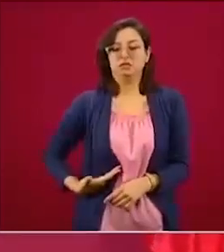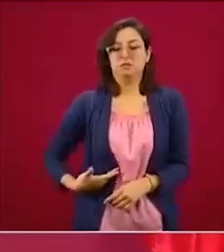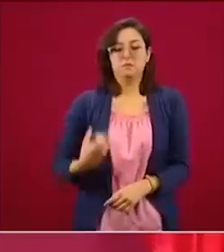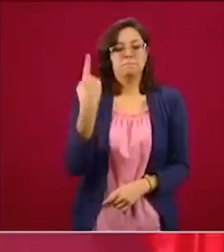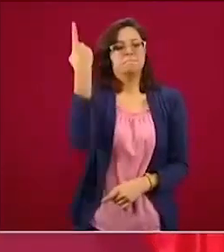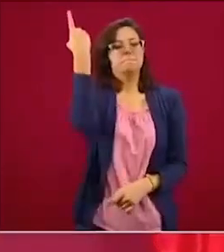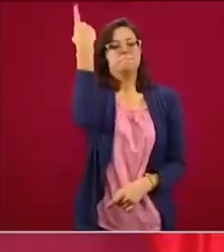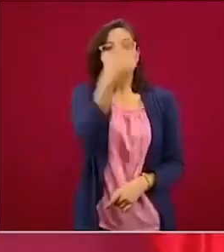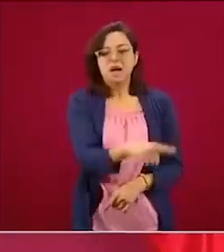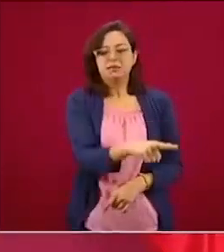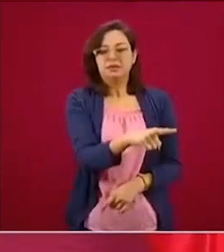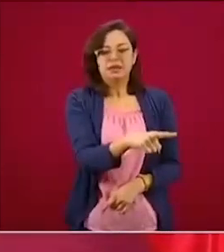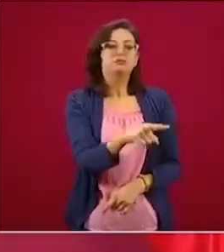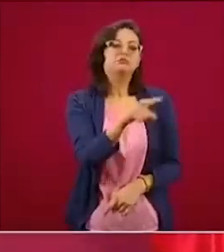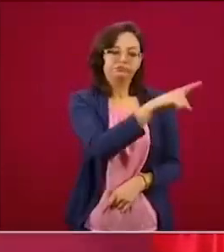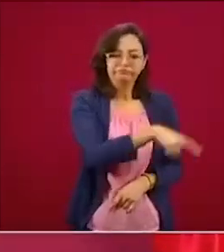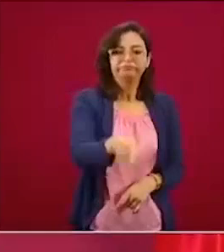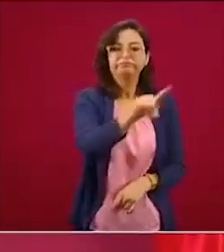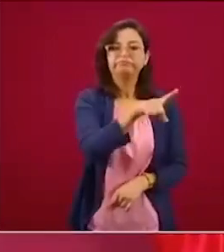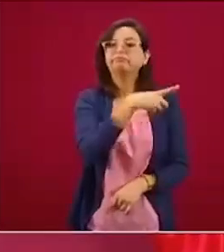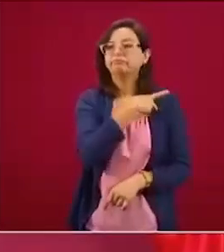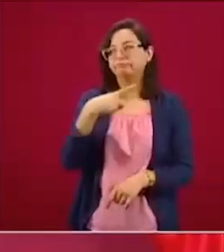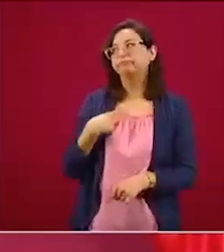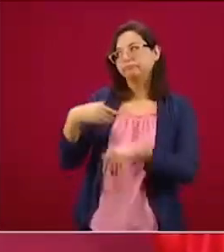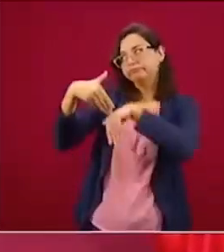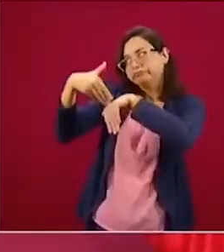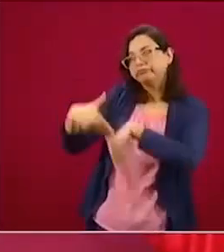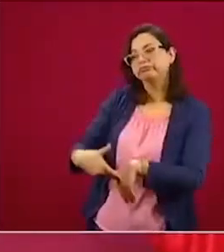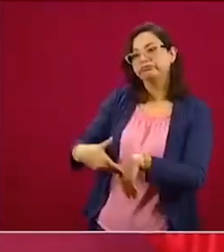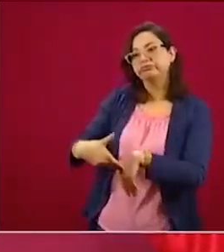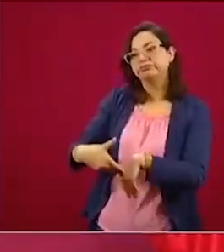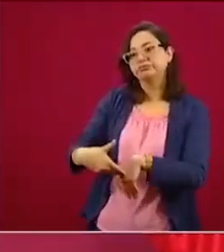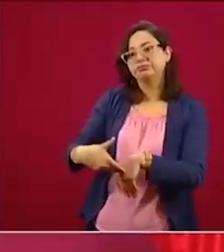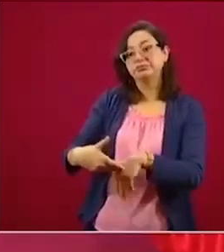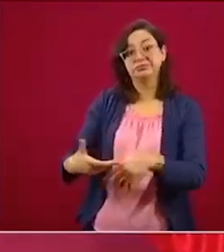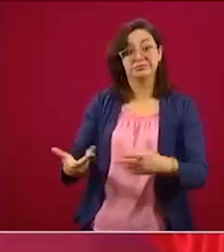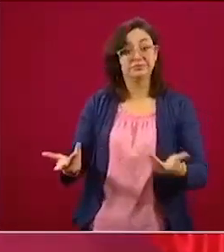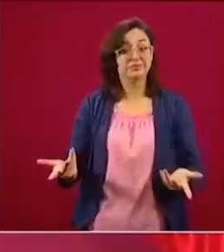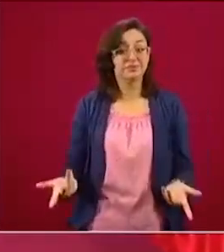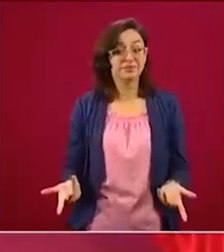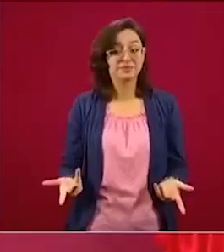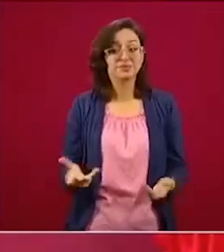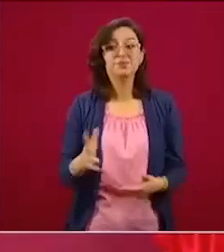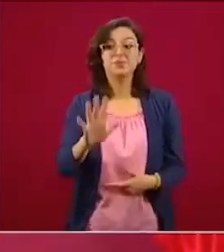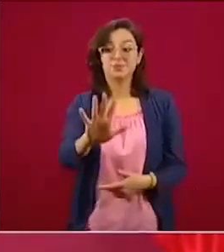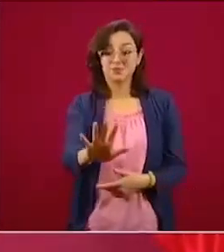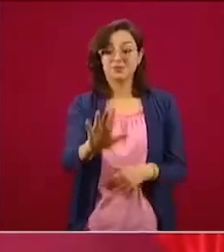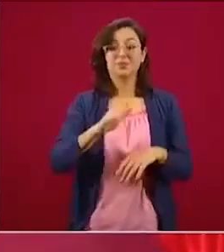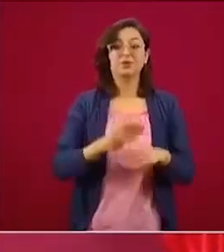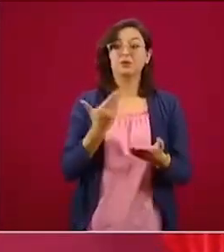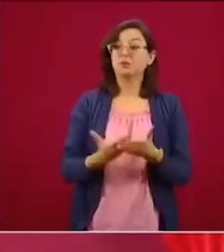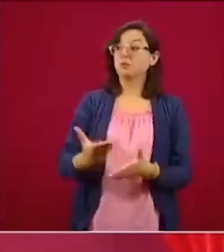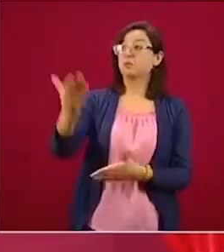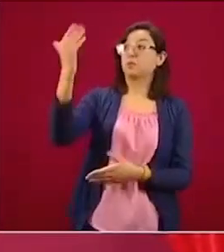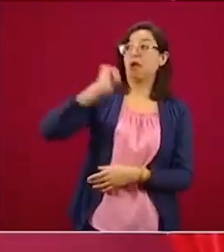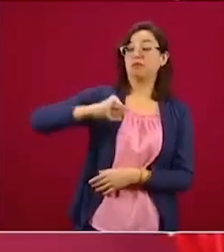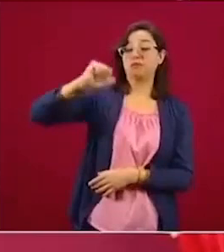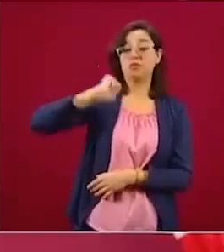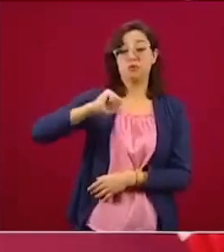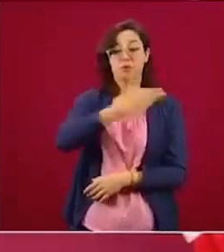presidente da la orden como en los tiempos de porfirio díaz